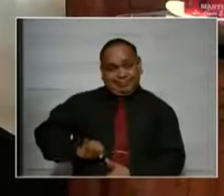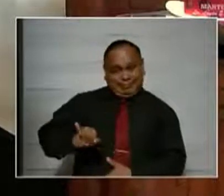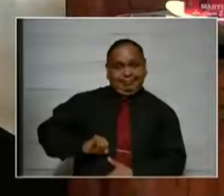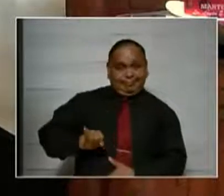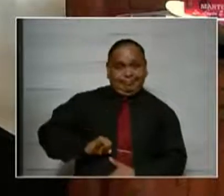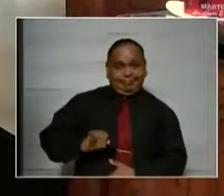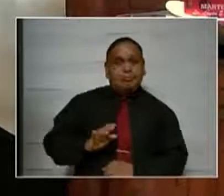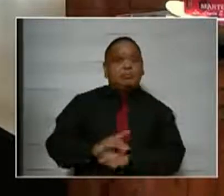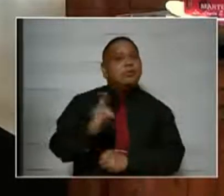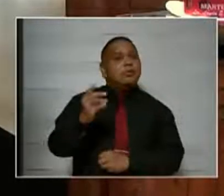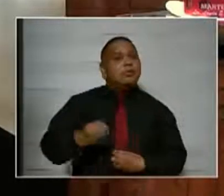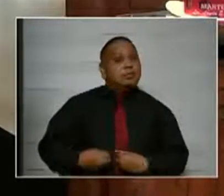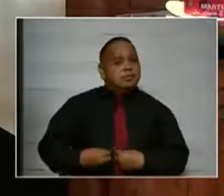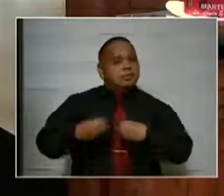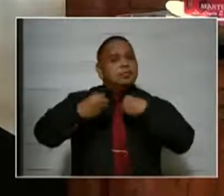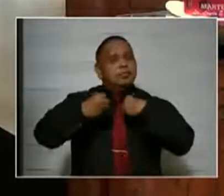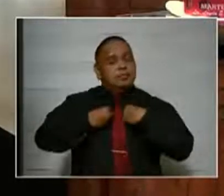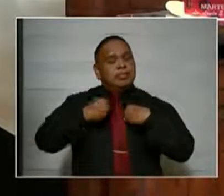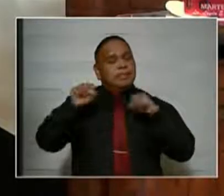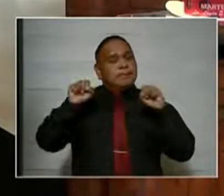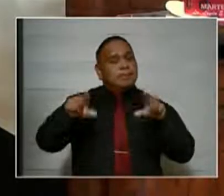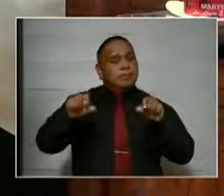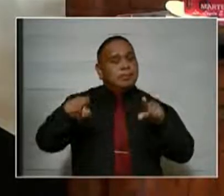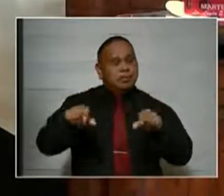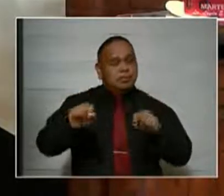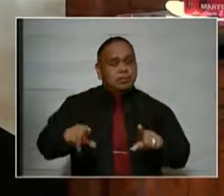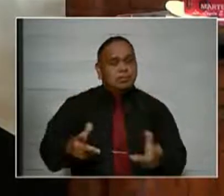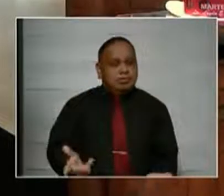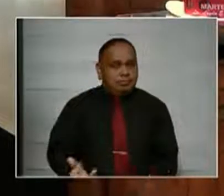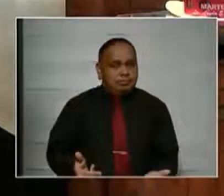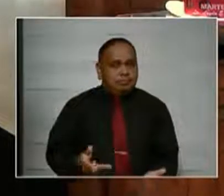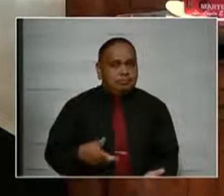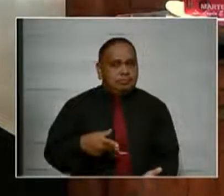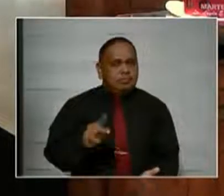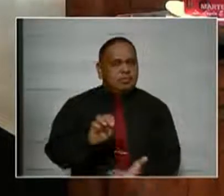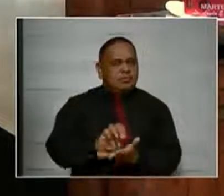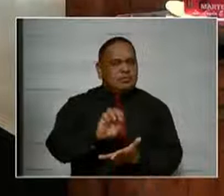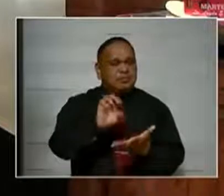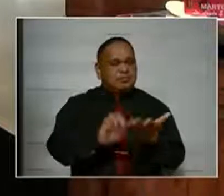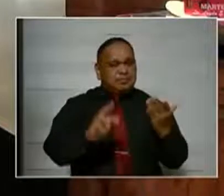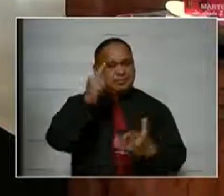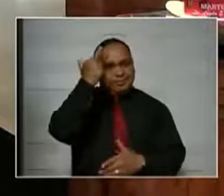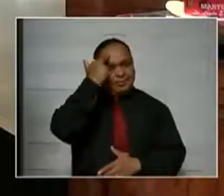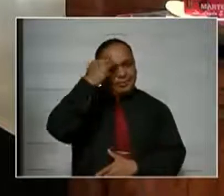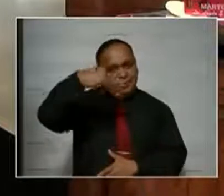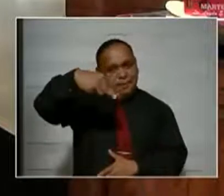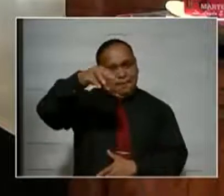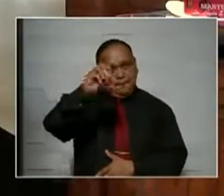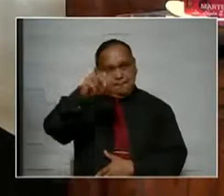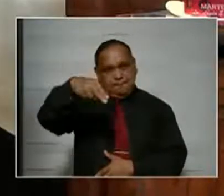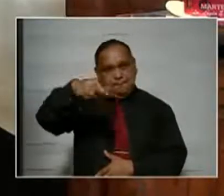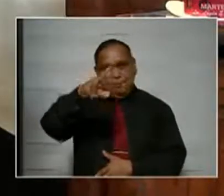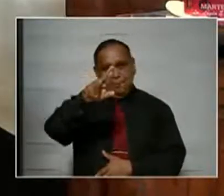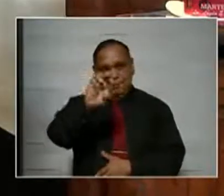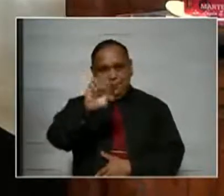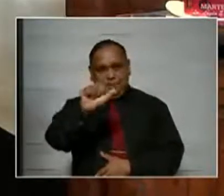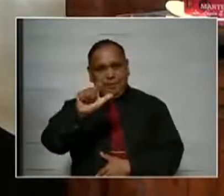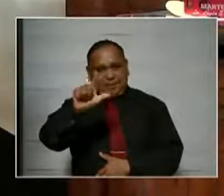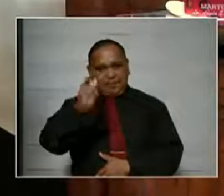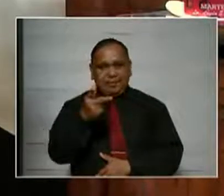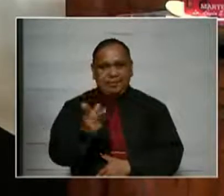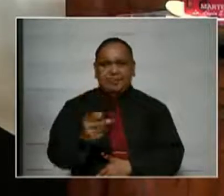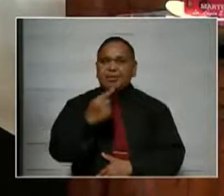estábamos viviendo como algo similar aquí en Campeche eh con eh con Monreal porque quiero decirles que